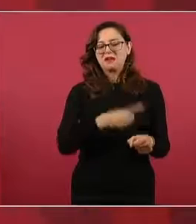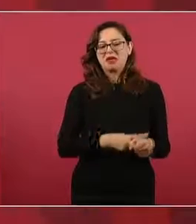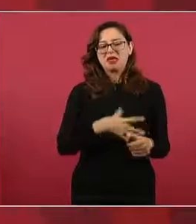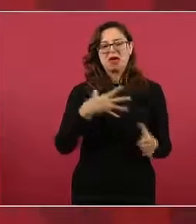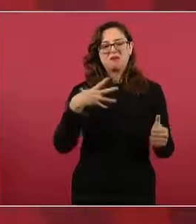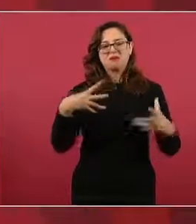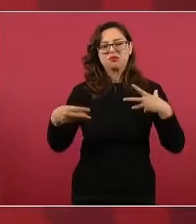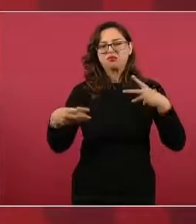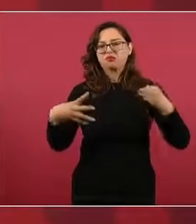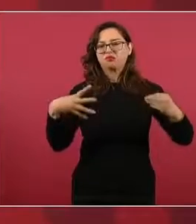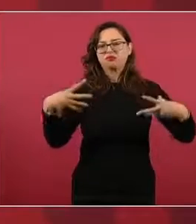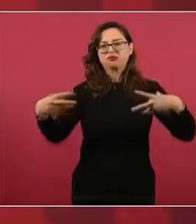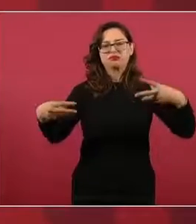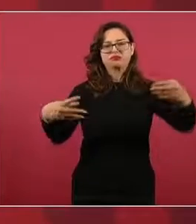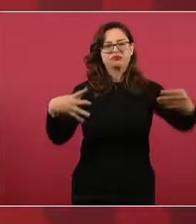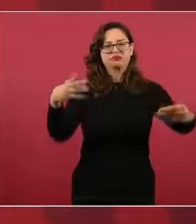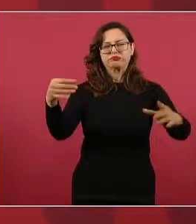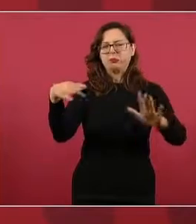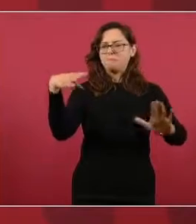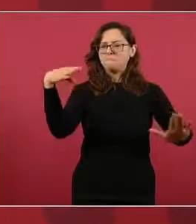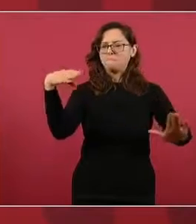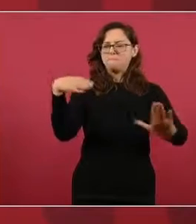La corrupción